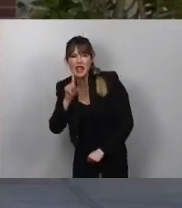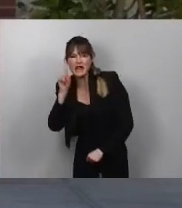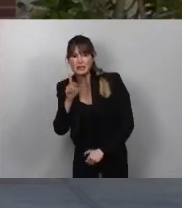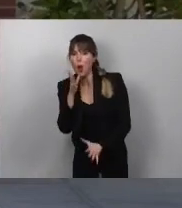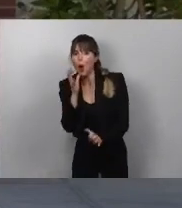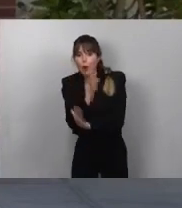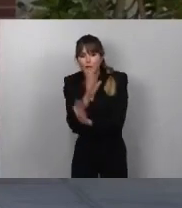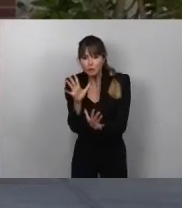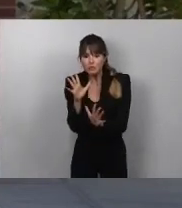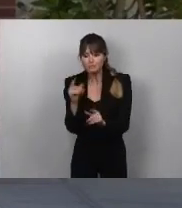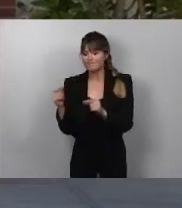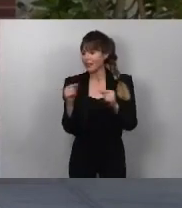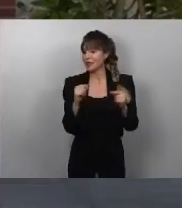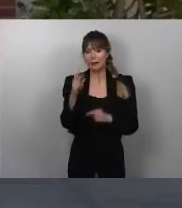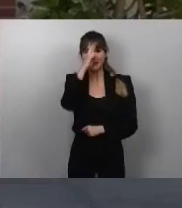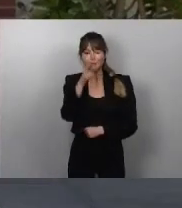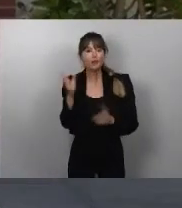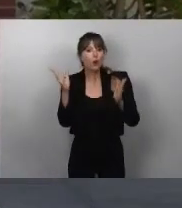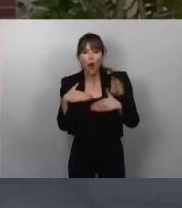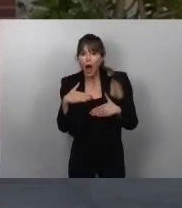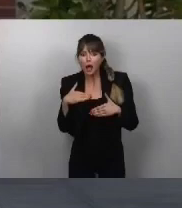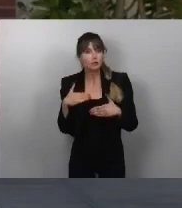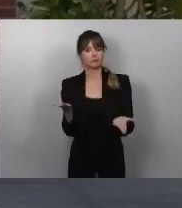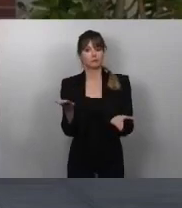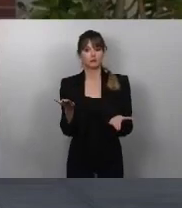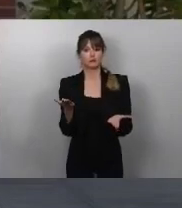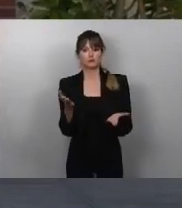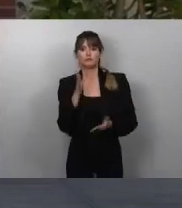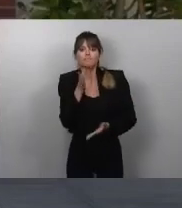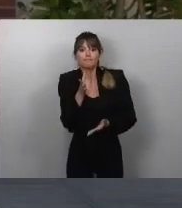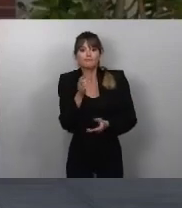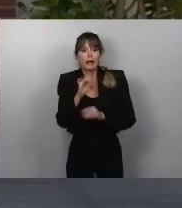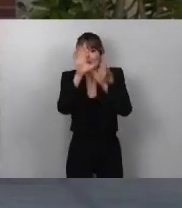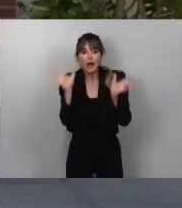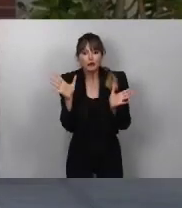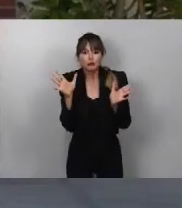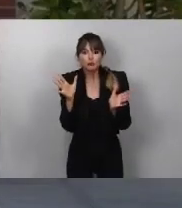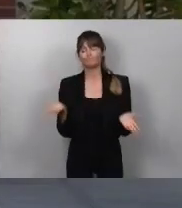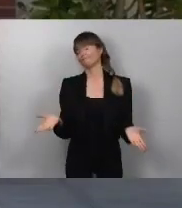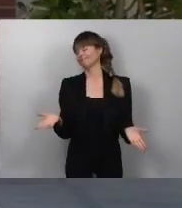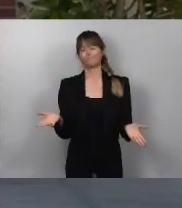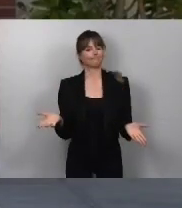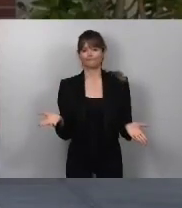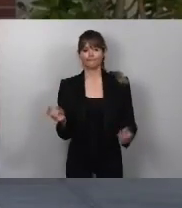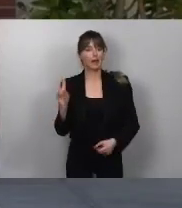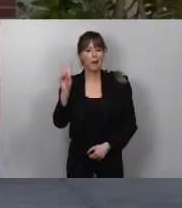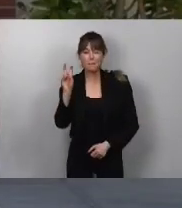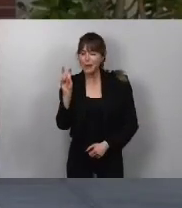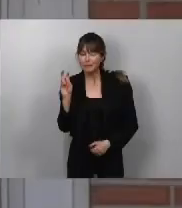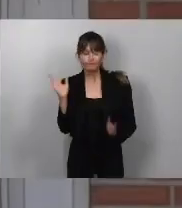sustituyan el debate respetuoso y racional basado en evidencias Entonces no merece